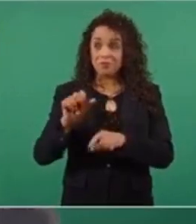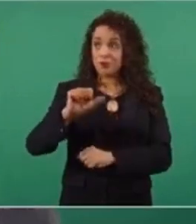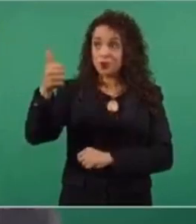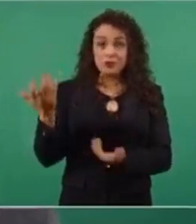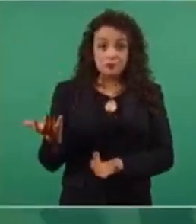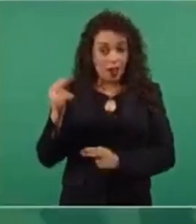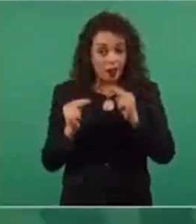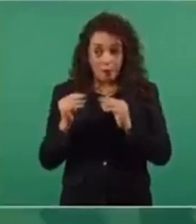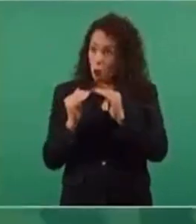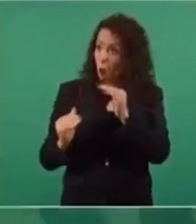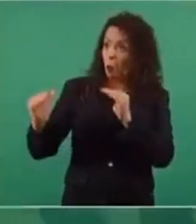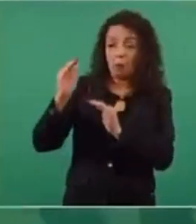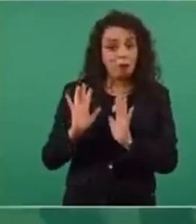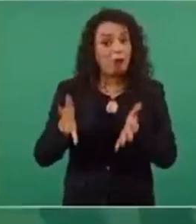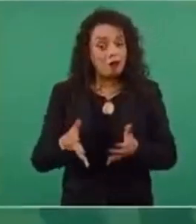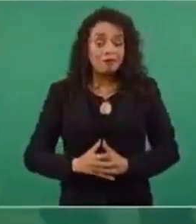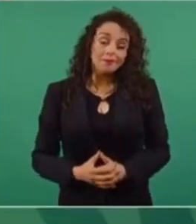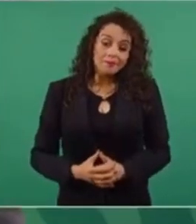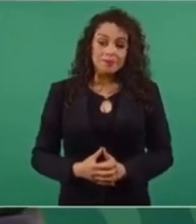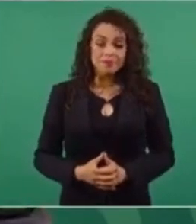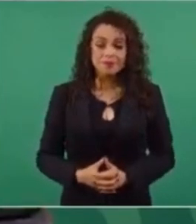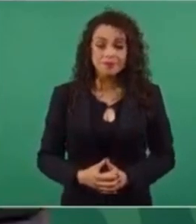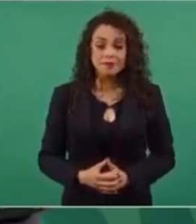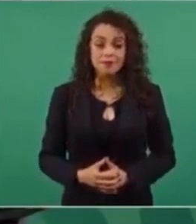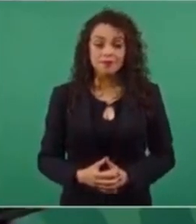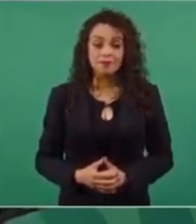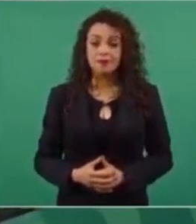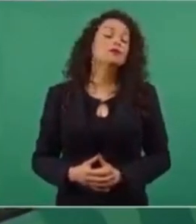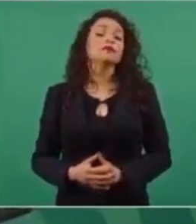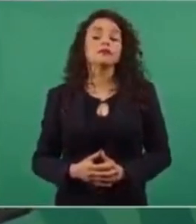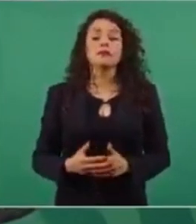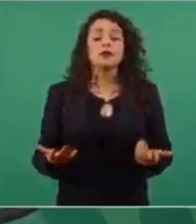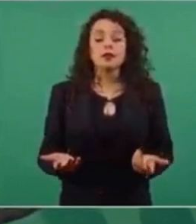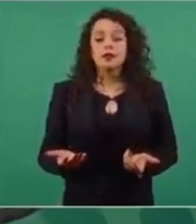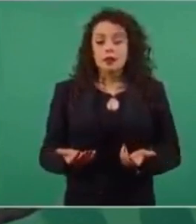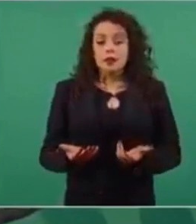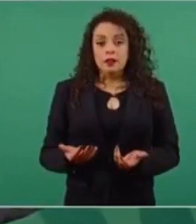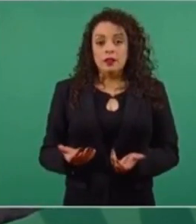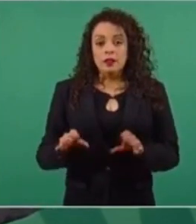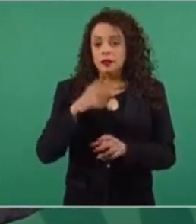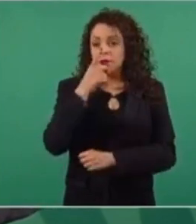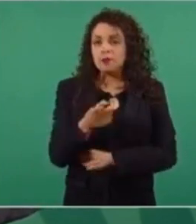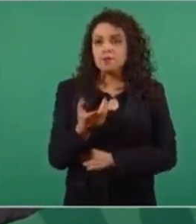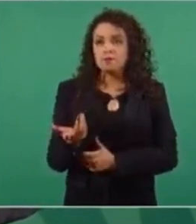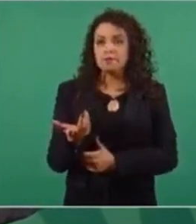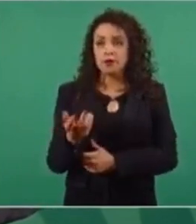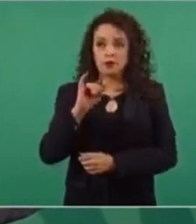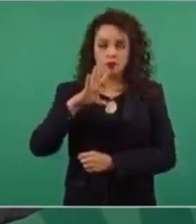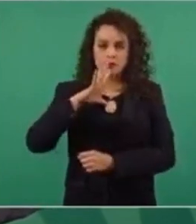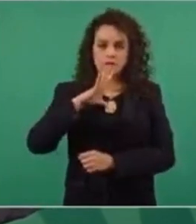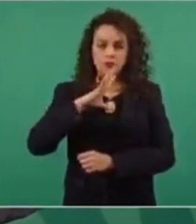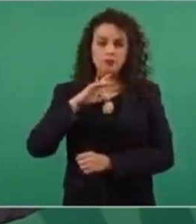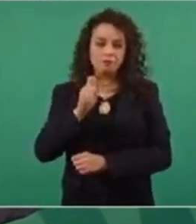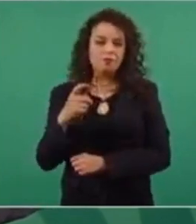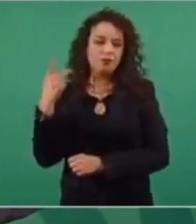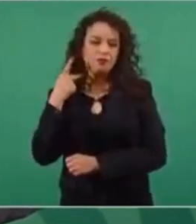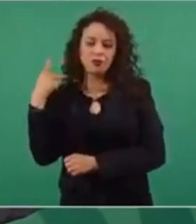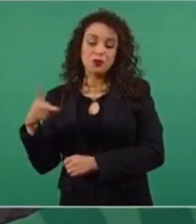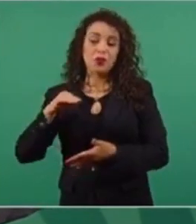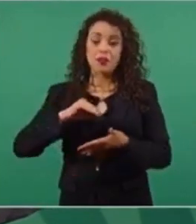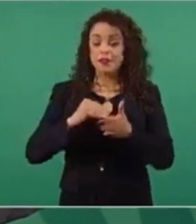de nivel. Entonces, hay desde luego una estrategia politiquera